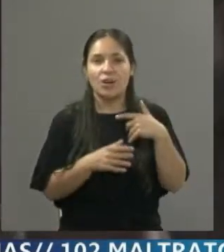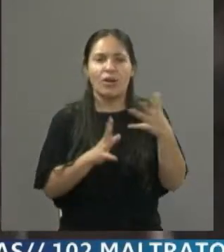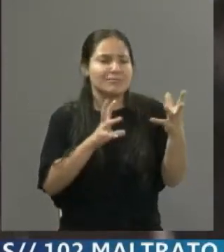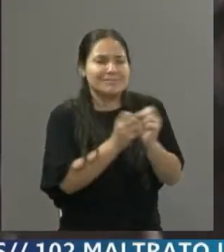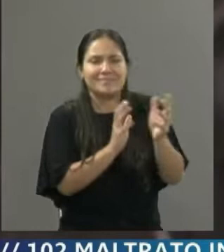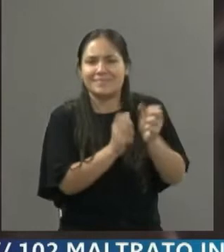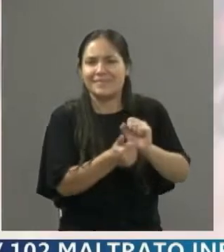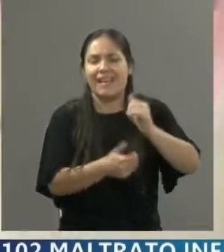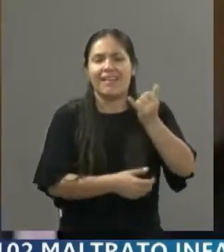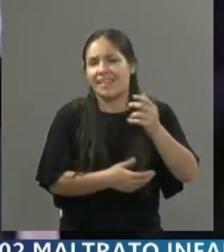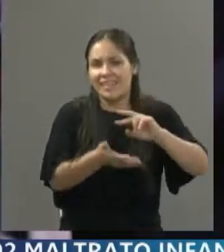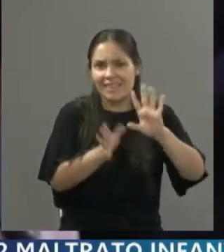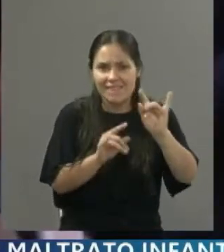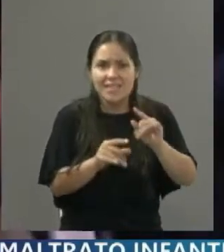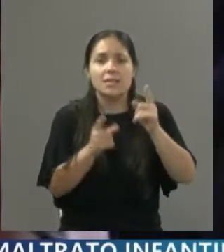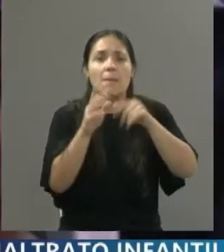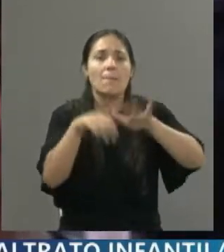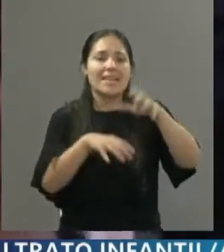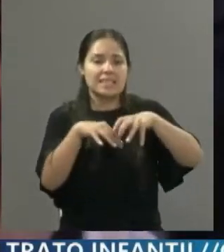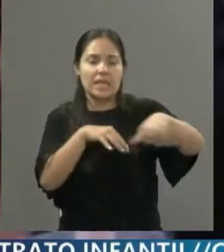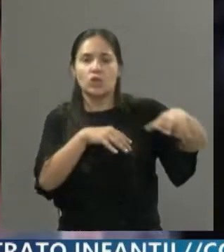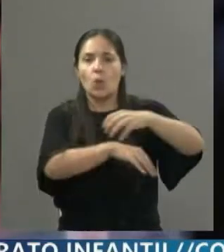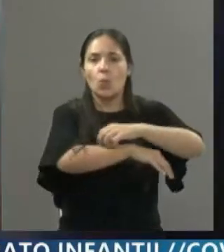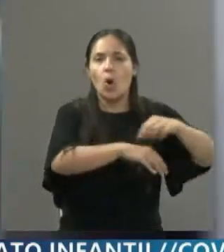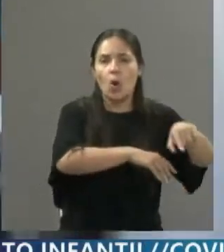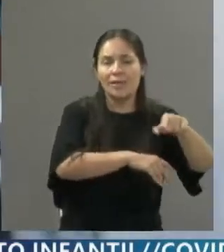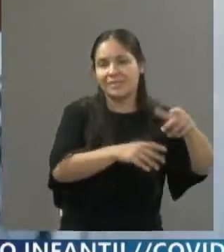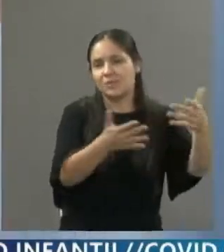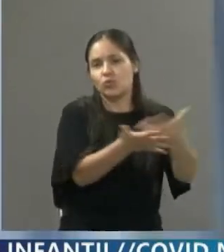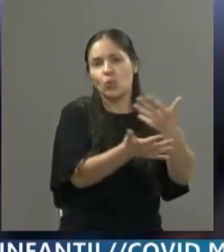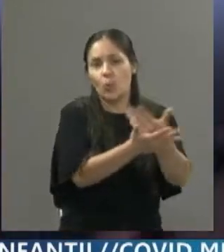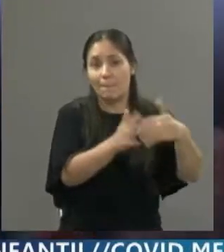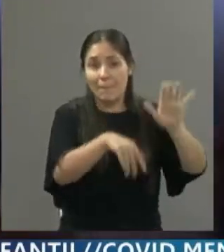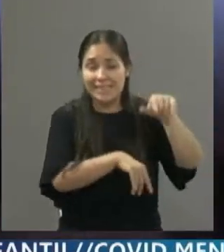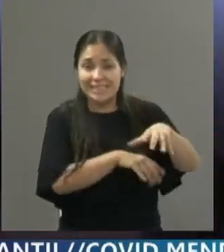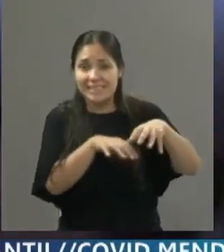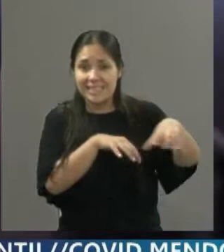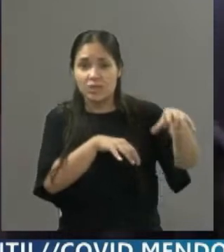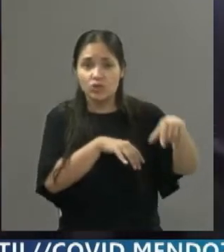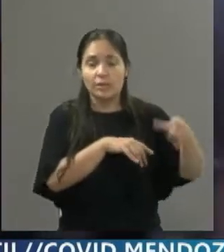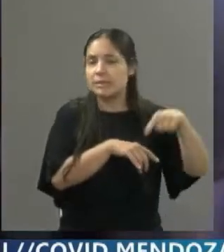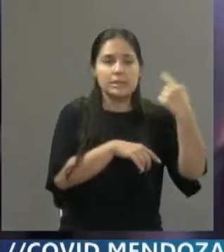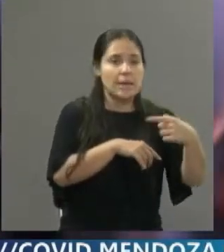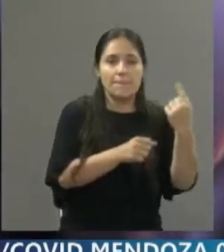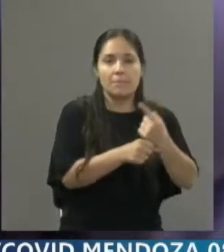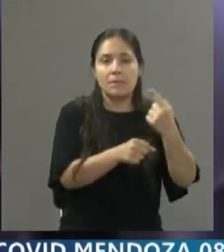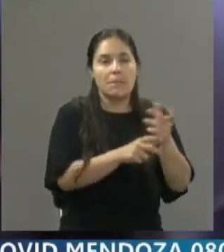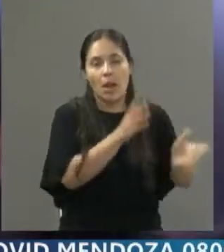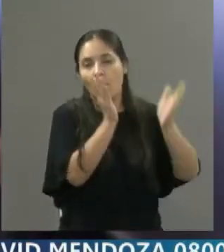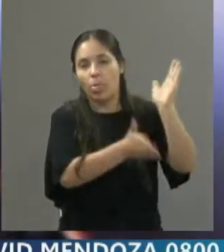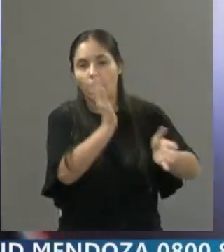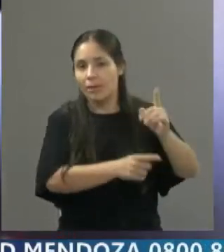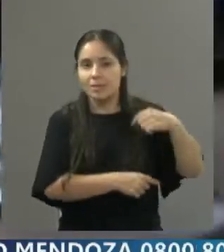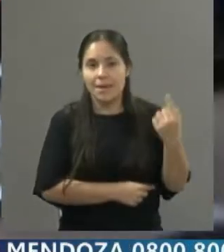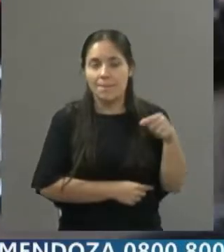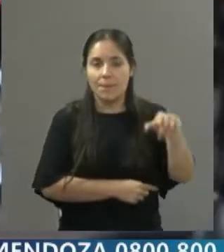en especial para los sectores populares, es decir, los sectores que siempre están golpeados primero, y